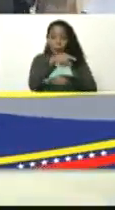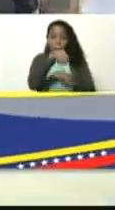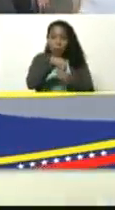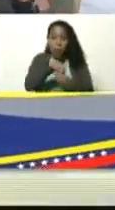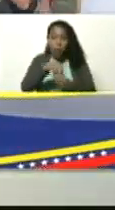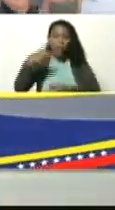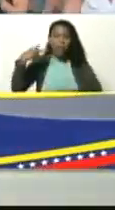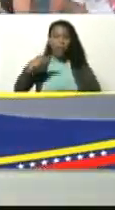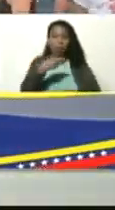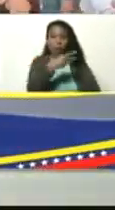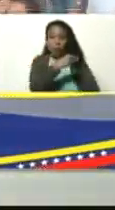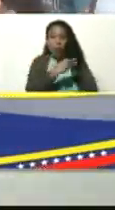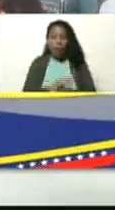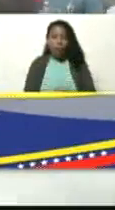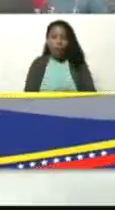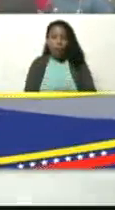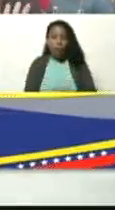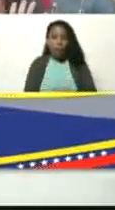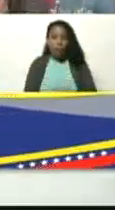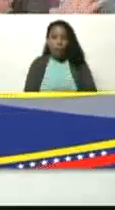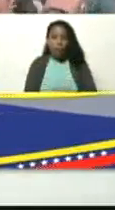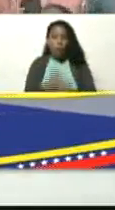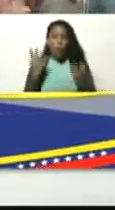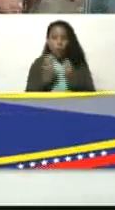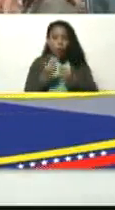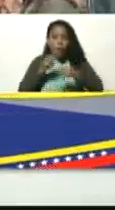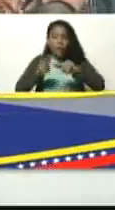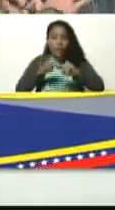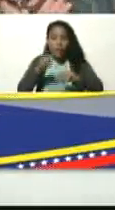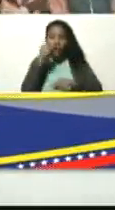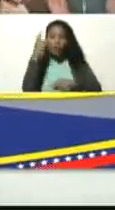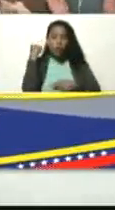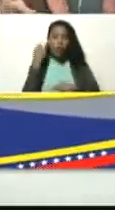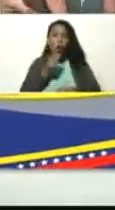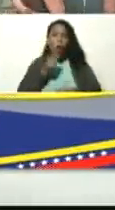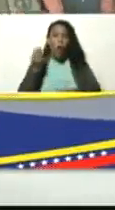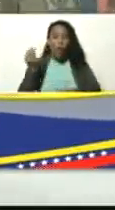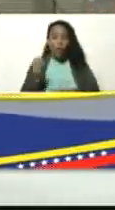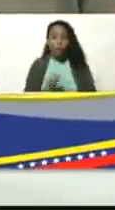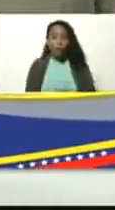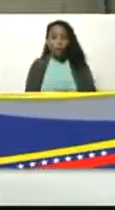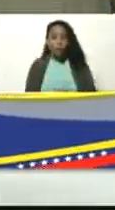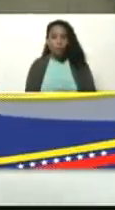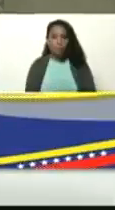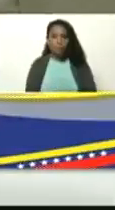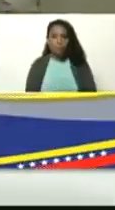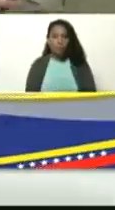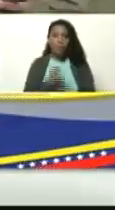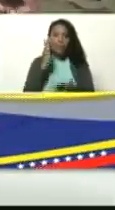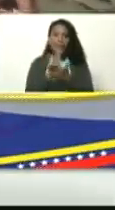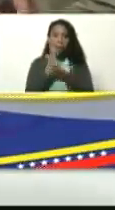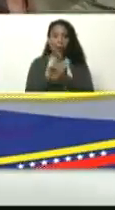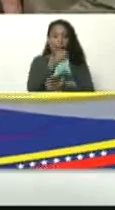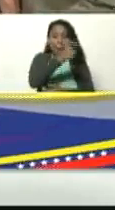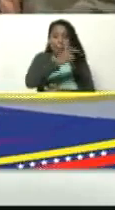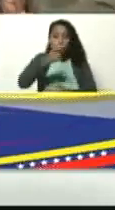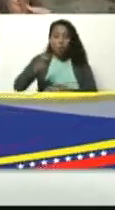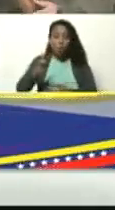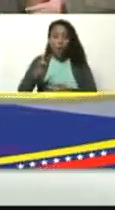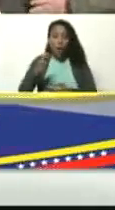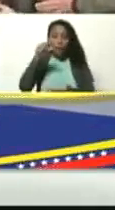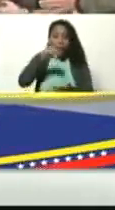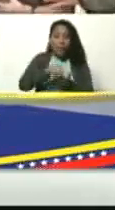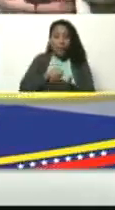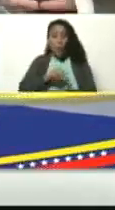Tejerías, con los niños, con las niñas, con la juventud. Siempre la gente en medio de